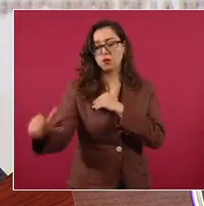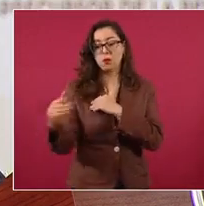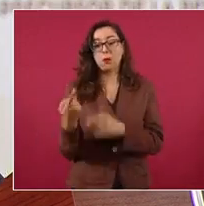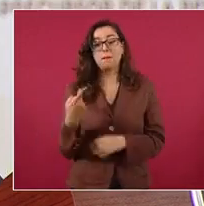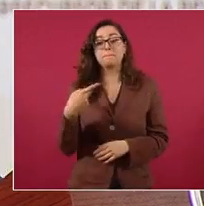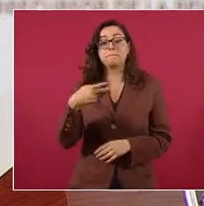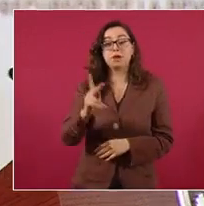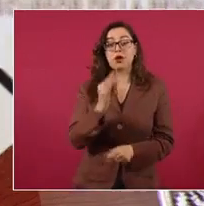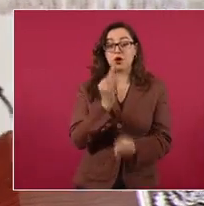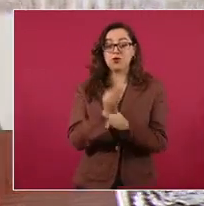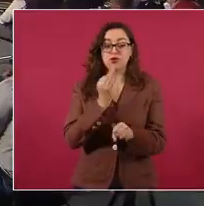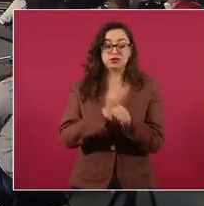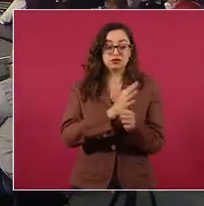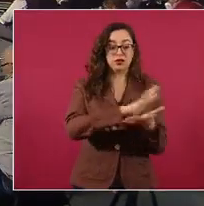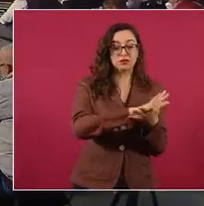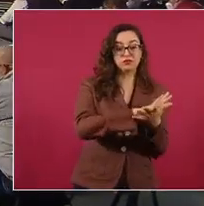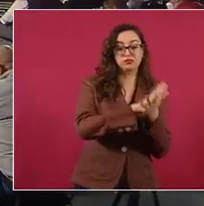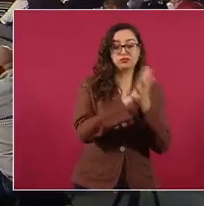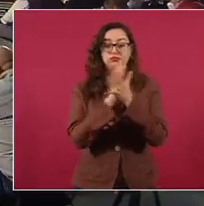Tan es así